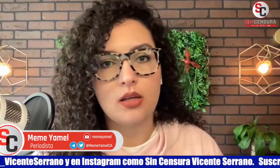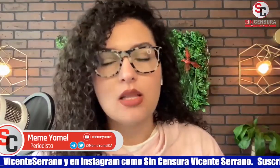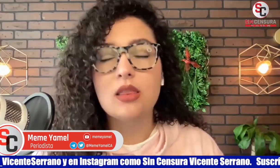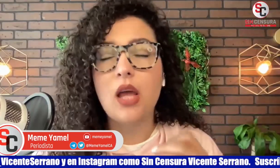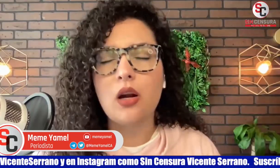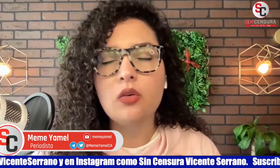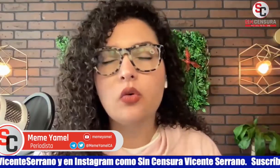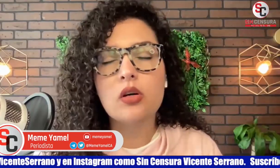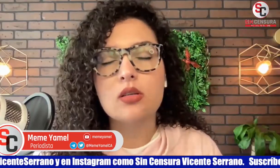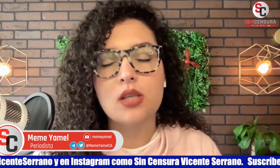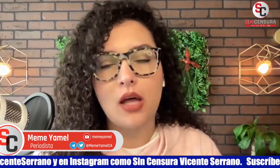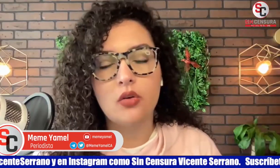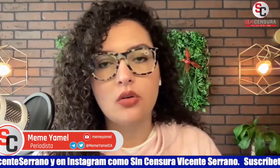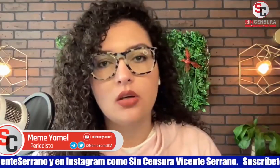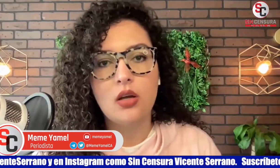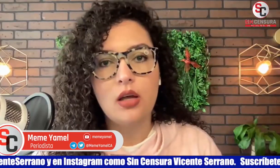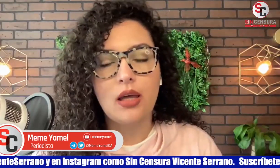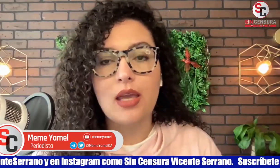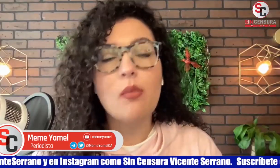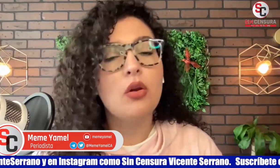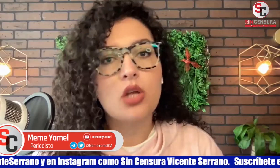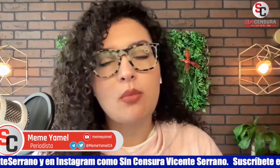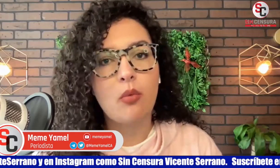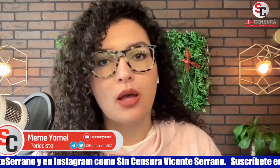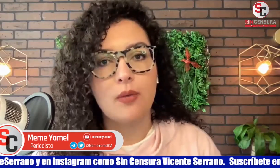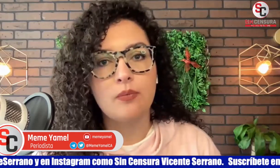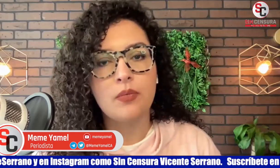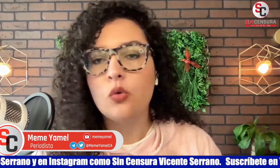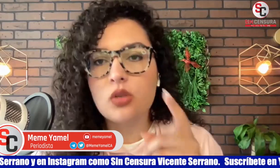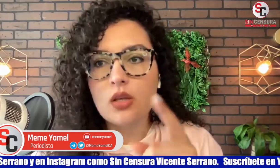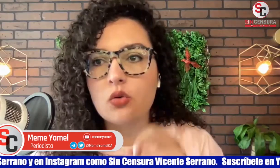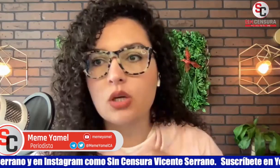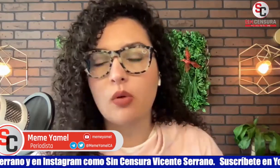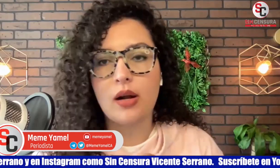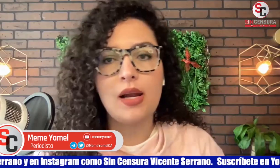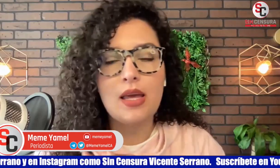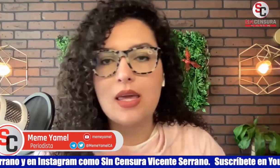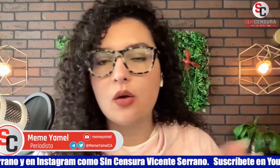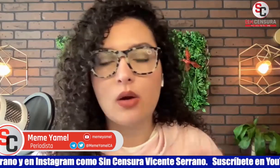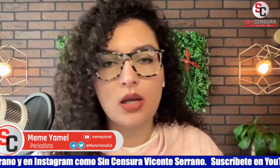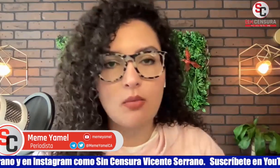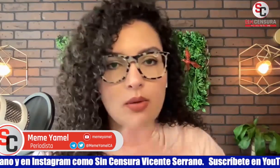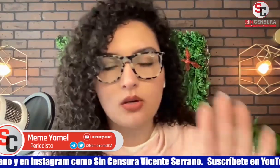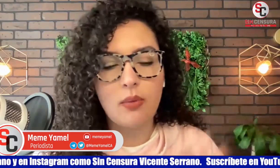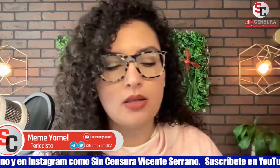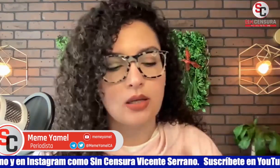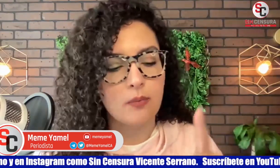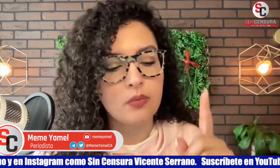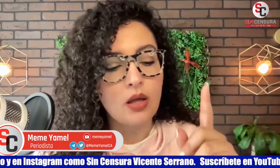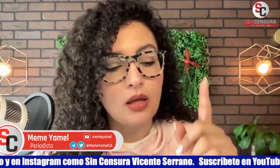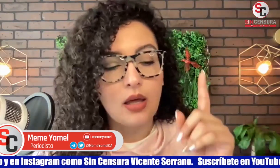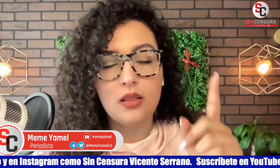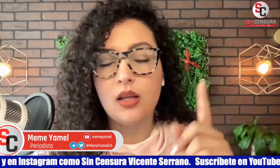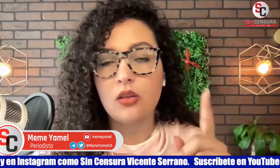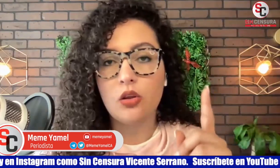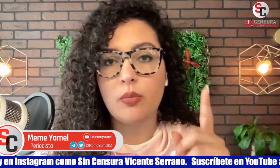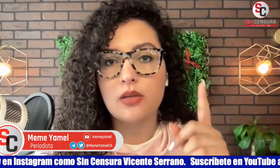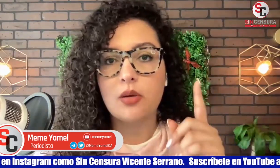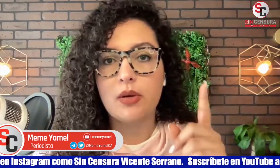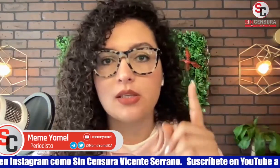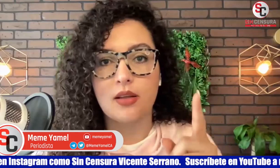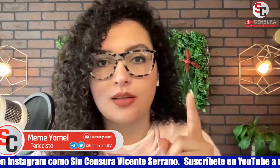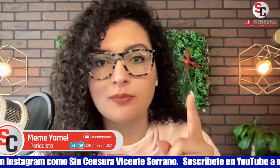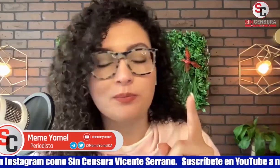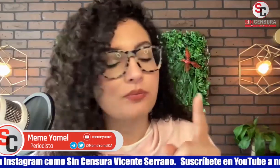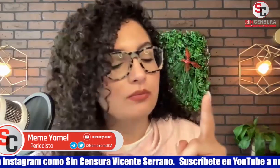Vicente, tan forzado, que ya me lo sé de memoria. Usted escucha a Monreal y en cualquier momento le va a decir que él tiene todo para